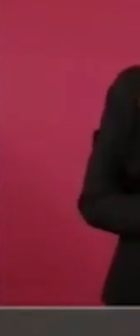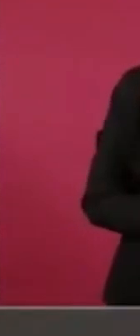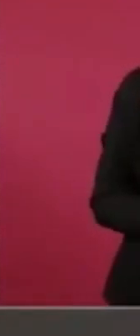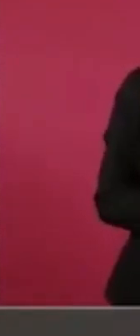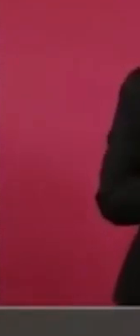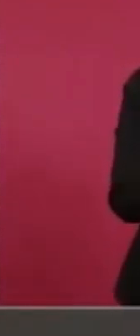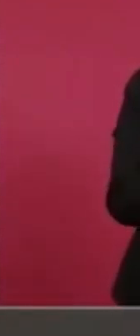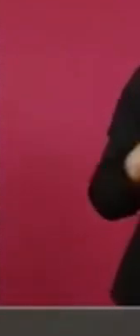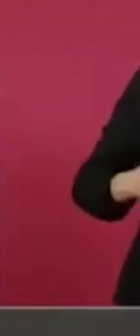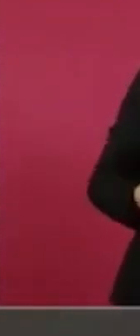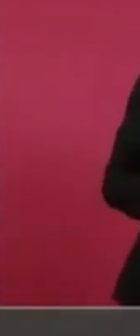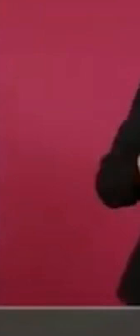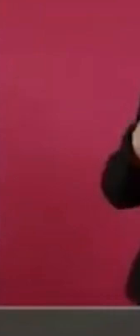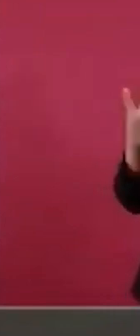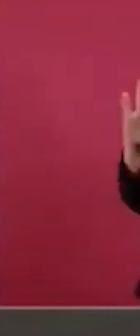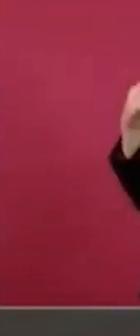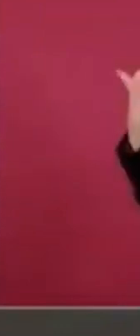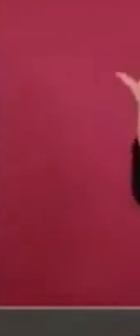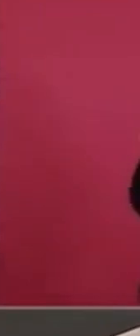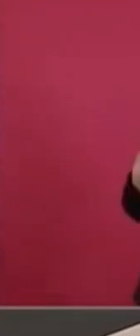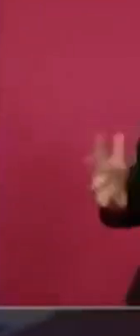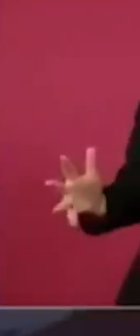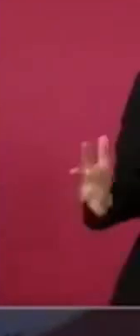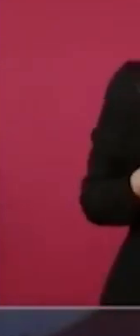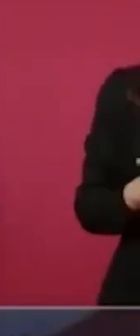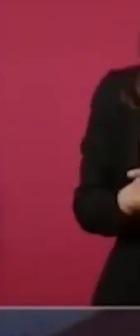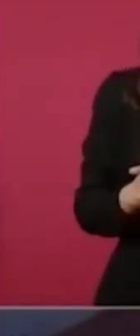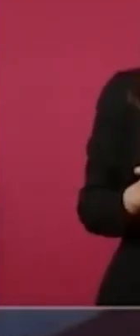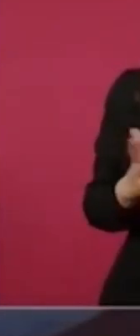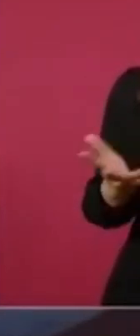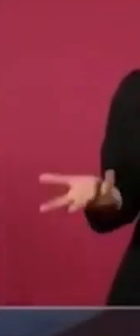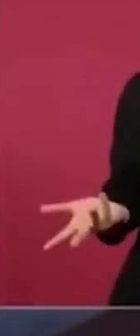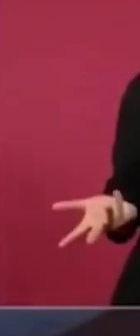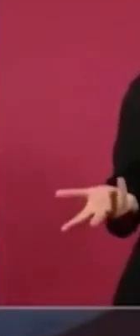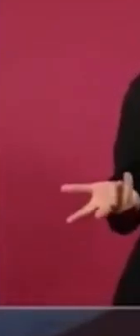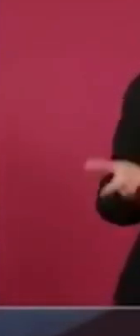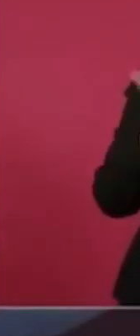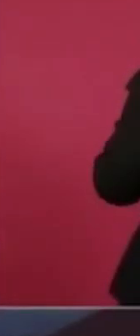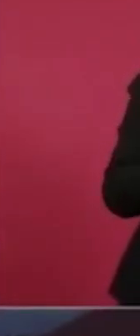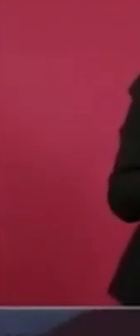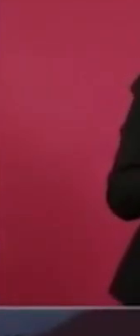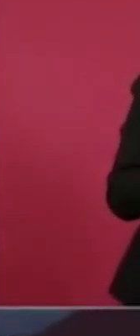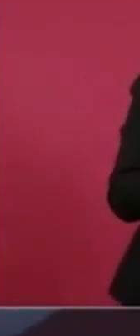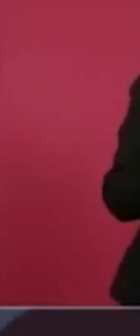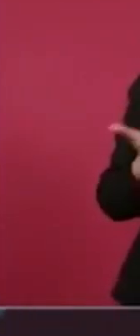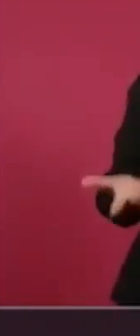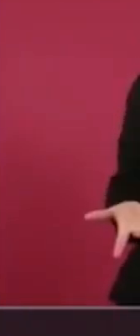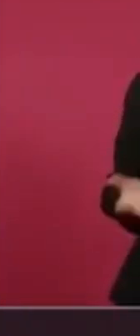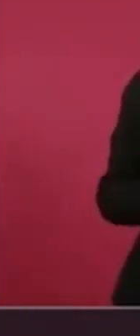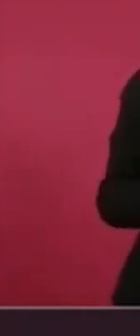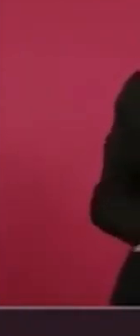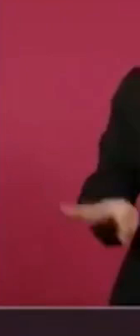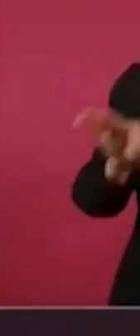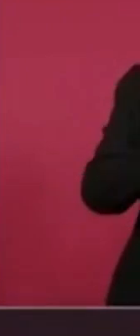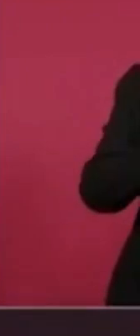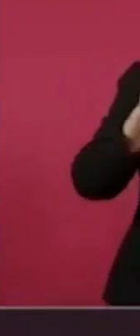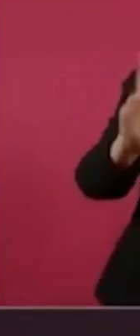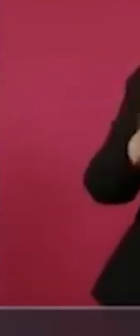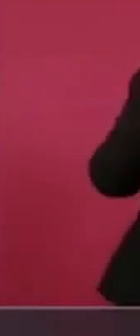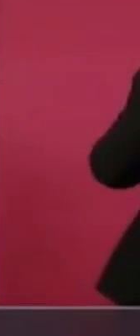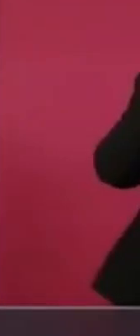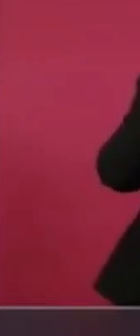olvidara que las bayonetas servían para todos menos para sentarse en ellas.